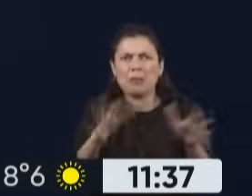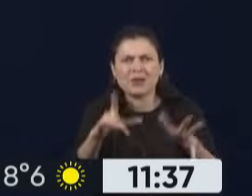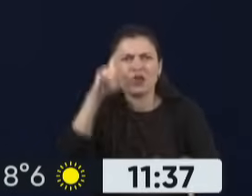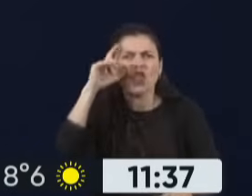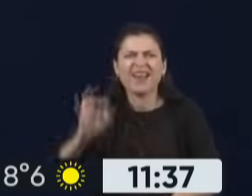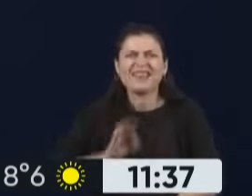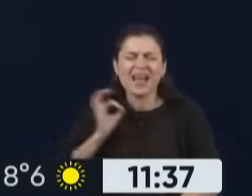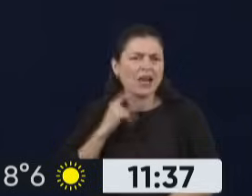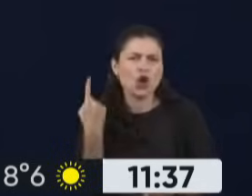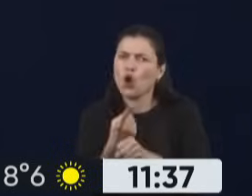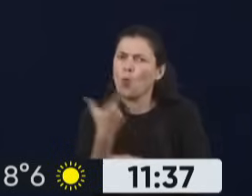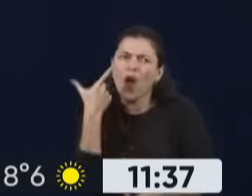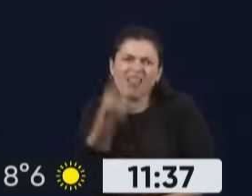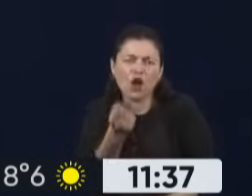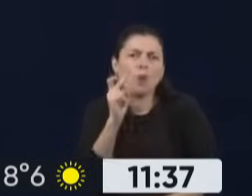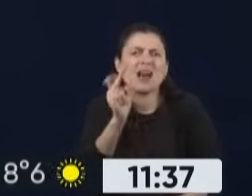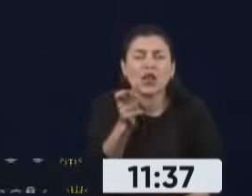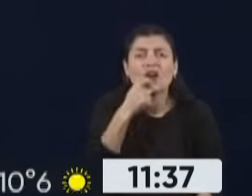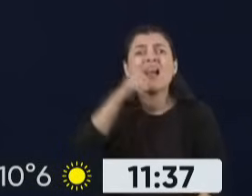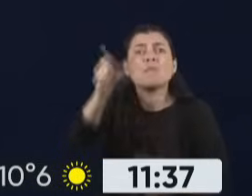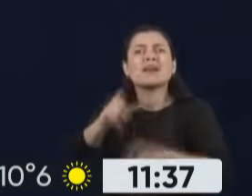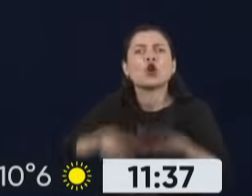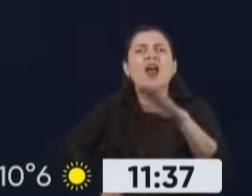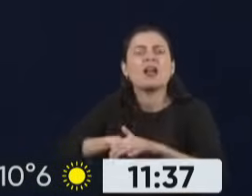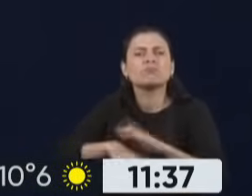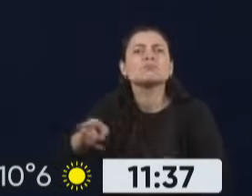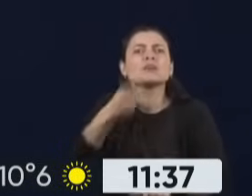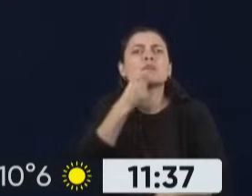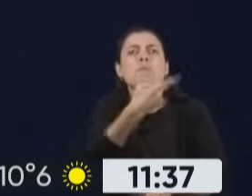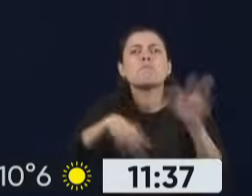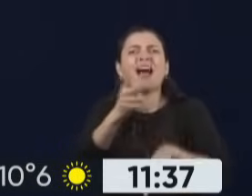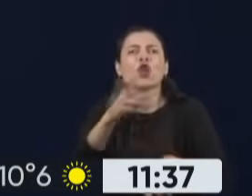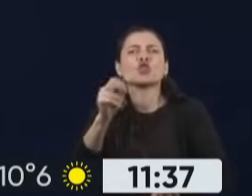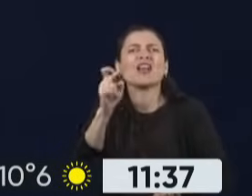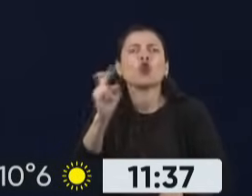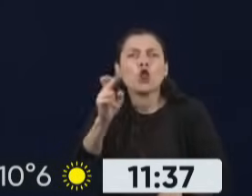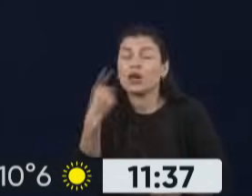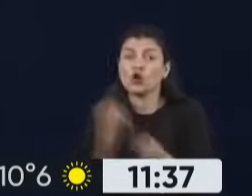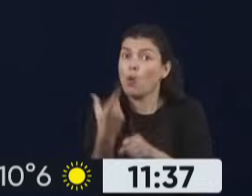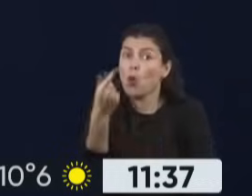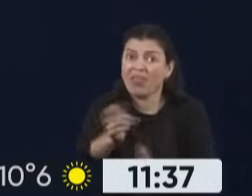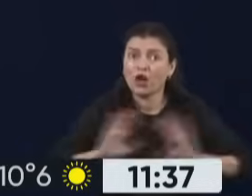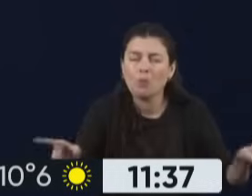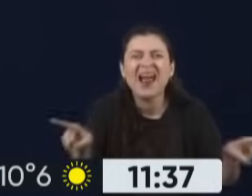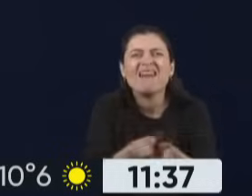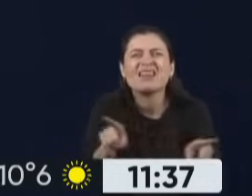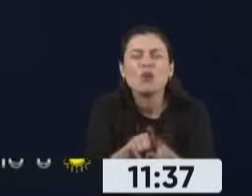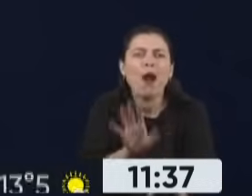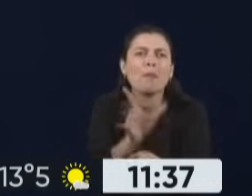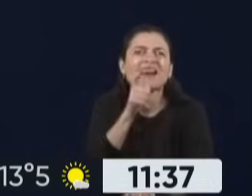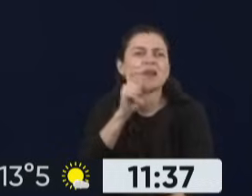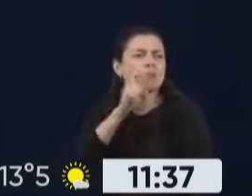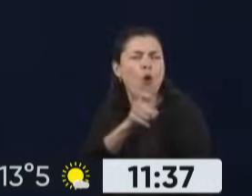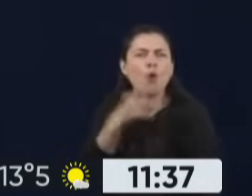personas que querían comprar más de $200 para ahorrar al mismo nivel que un delincuente como Al Capone, y tratándolos